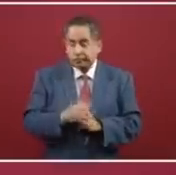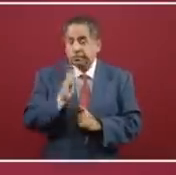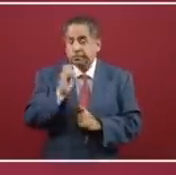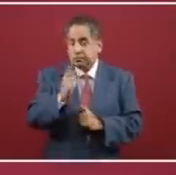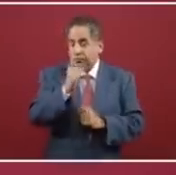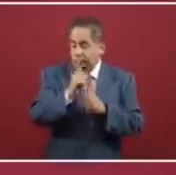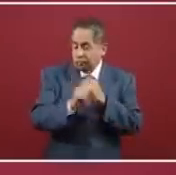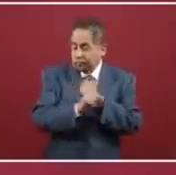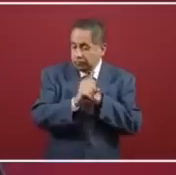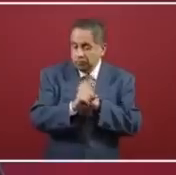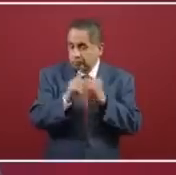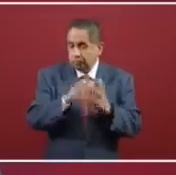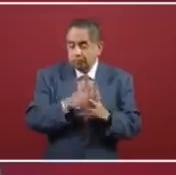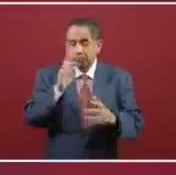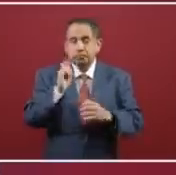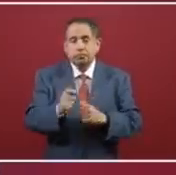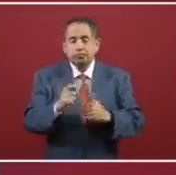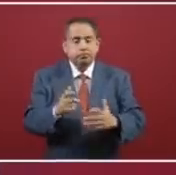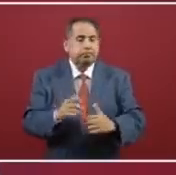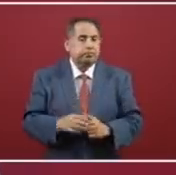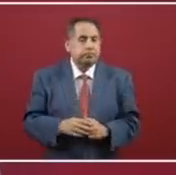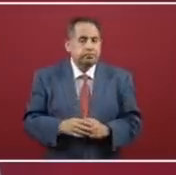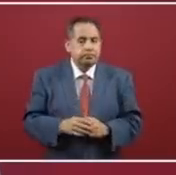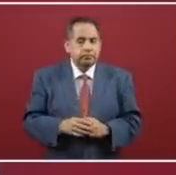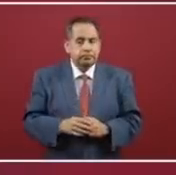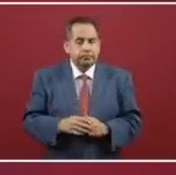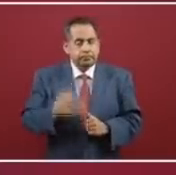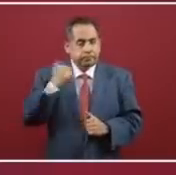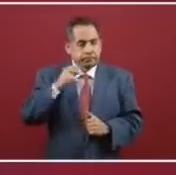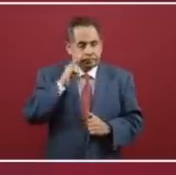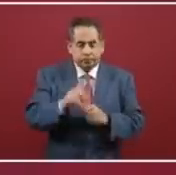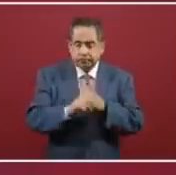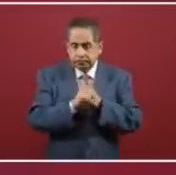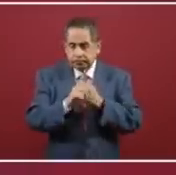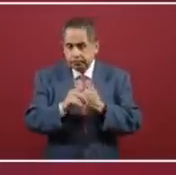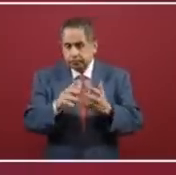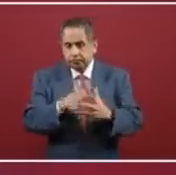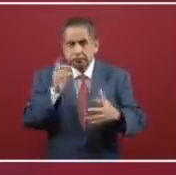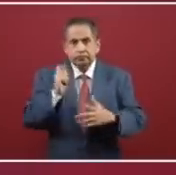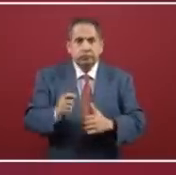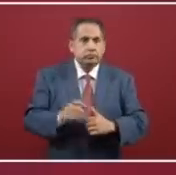problemas que se presentan